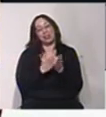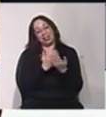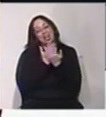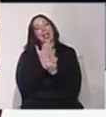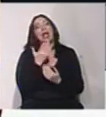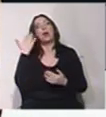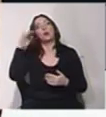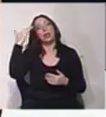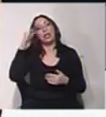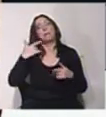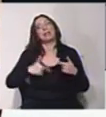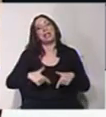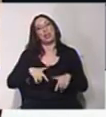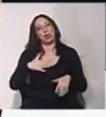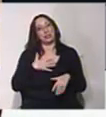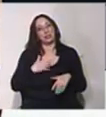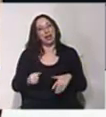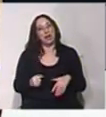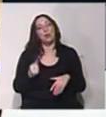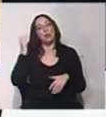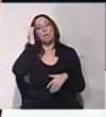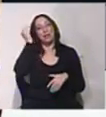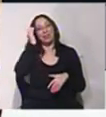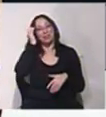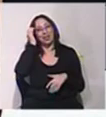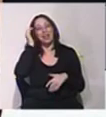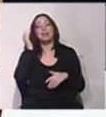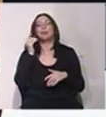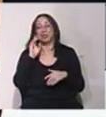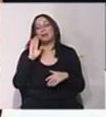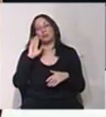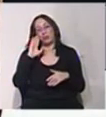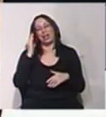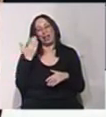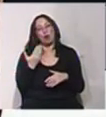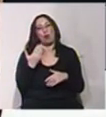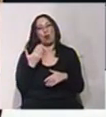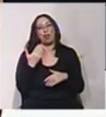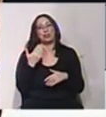Ministerio de Salud, ¿sí? De Salud Mental, reconociendo y de alguna manera